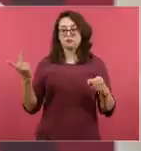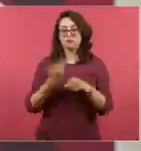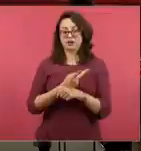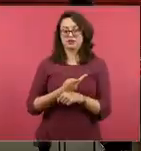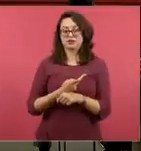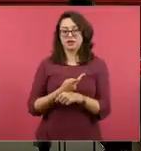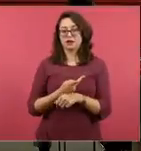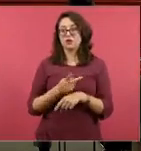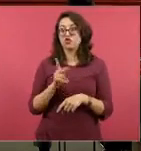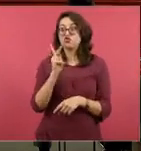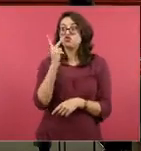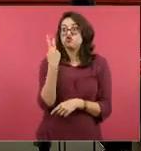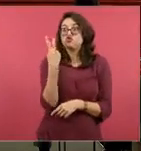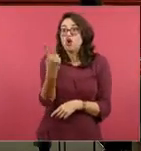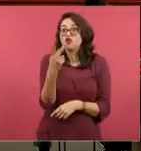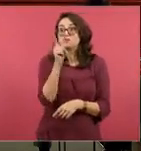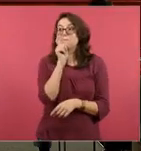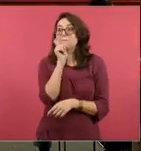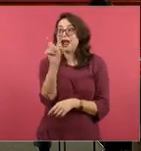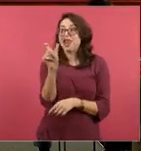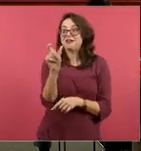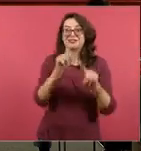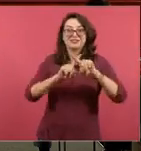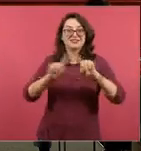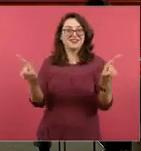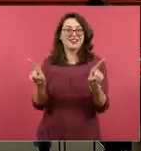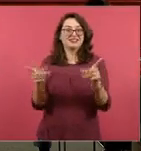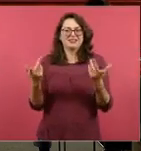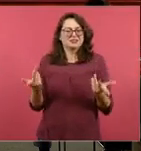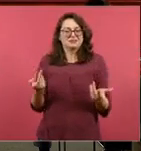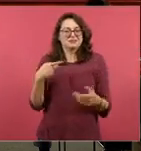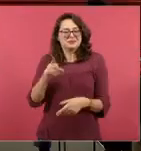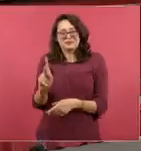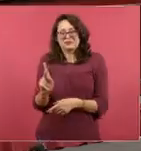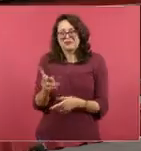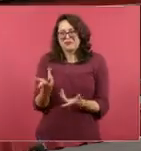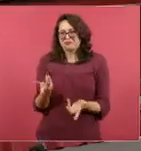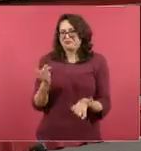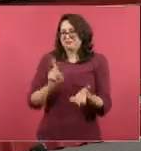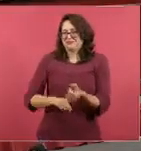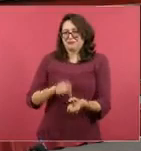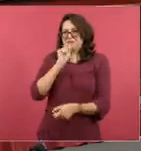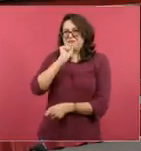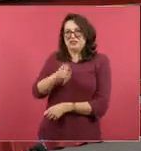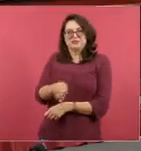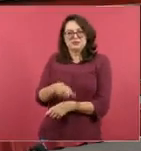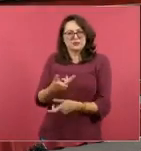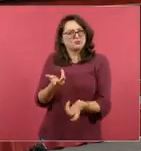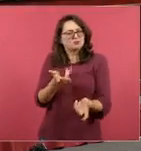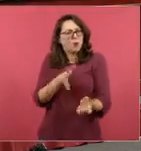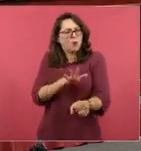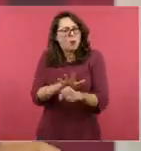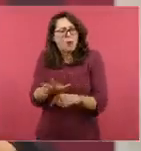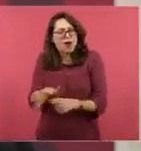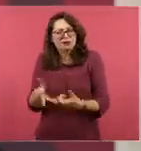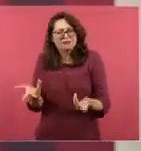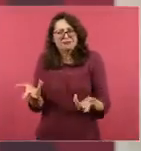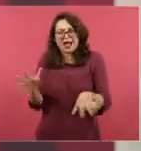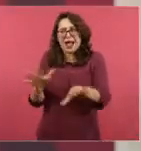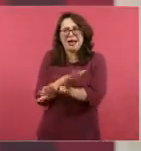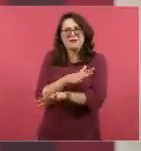primeras palabras, no todo lo que dice digamos, el campo formativo, pero sí fueron